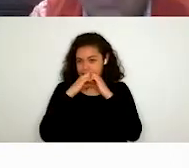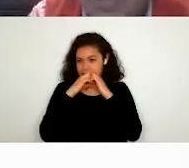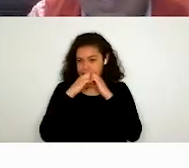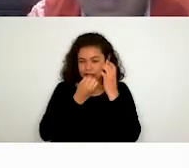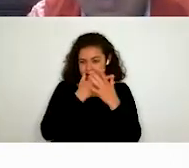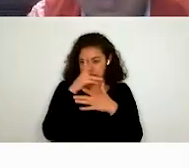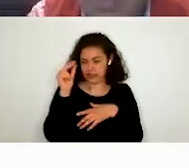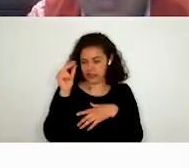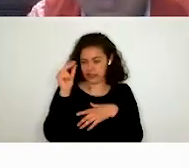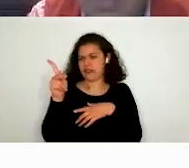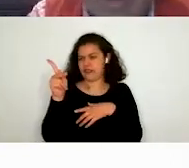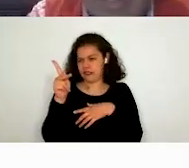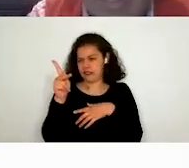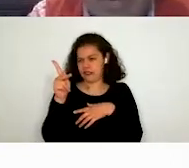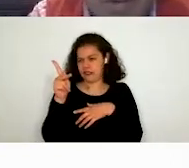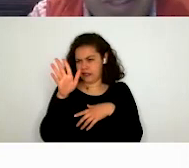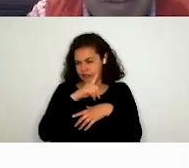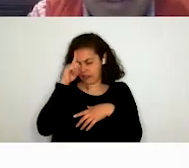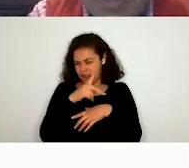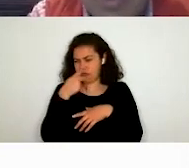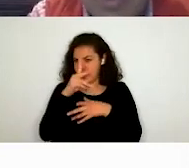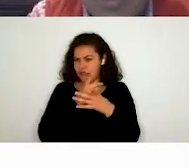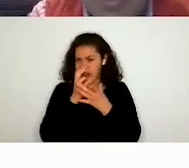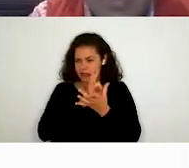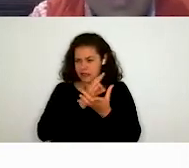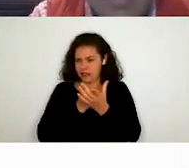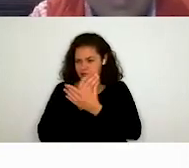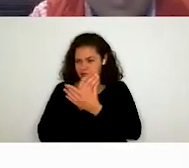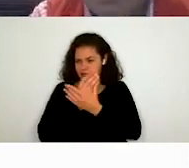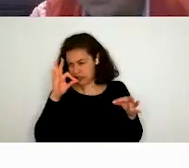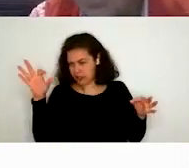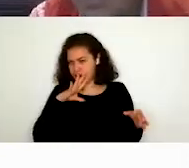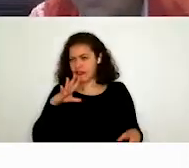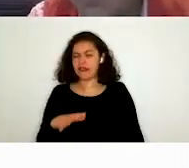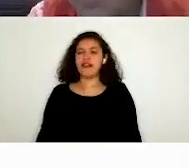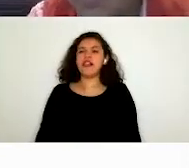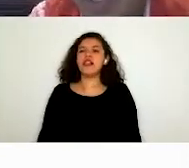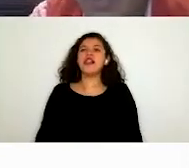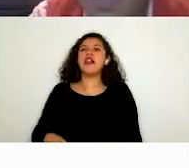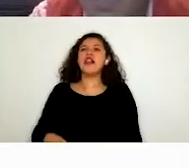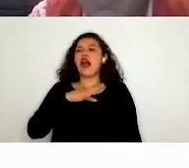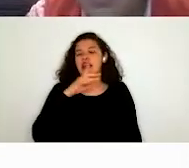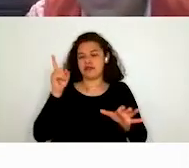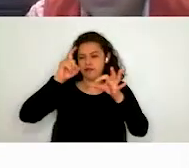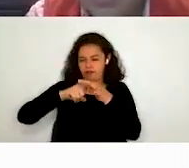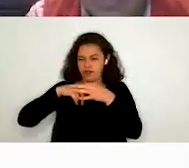están consideradas para llevar a cabo la ruta de evacuación, pues tienen candado o tienen